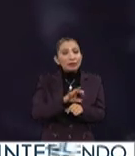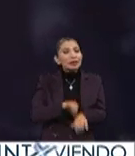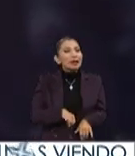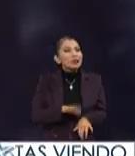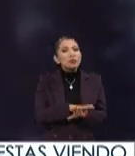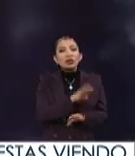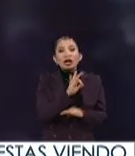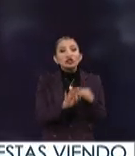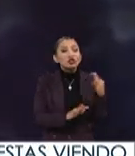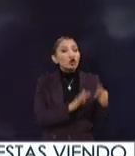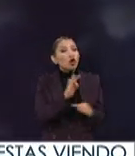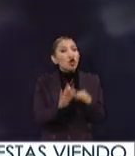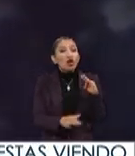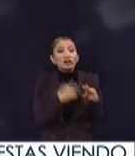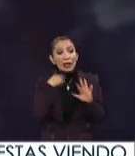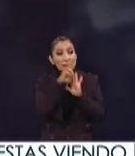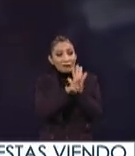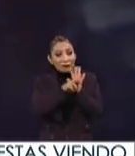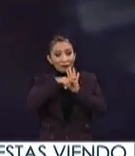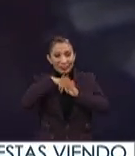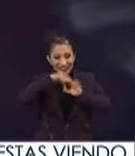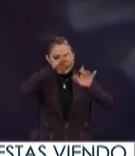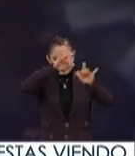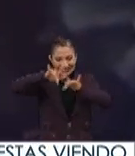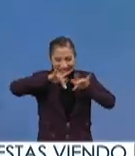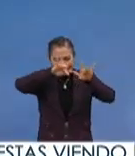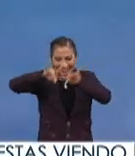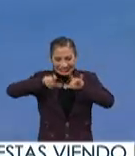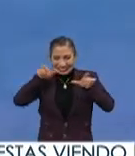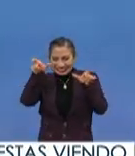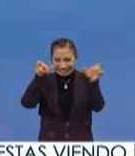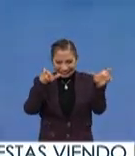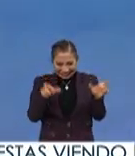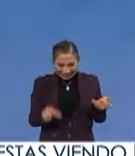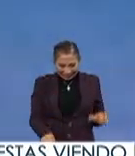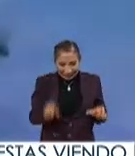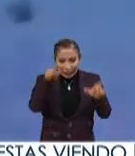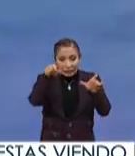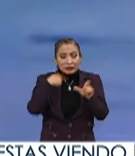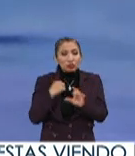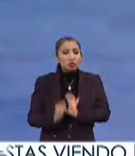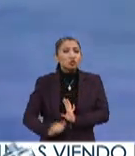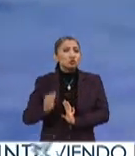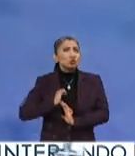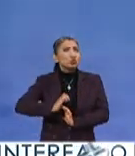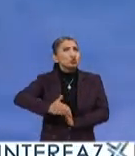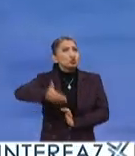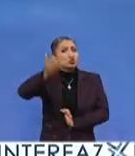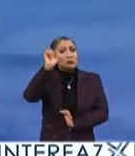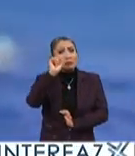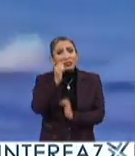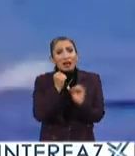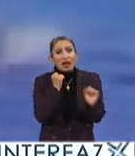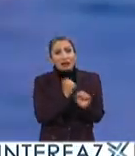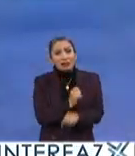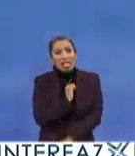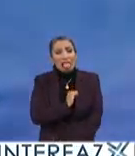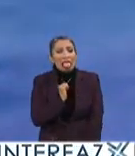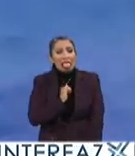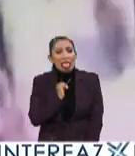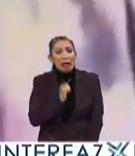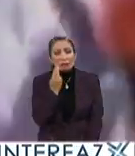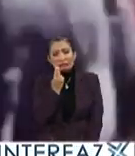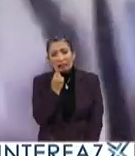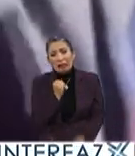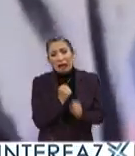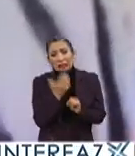porque todas estas videocaseteras son modelos que se usaban desde hace 20 años, 25